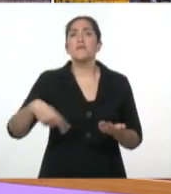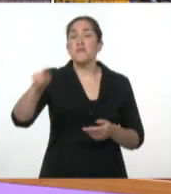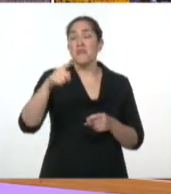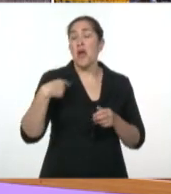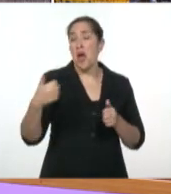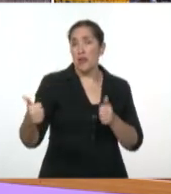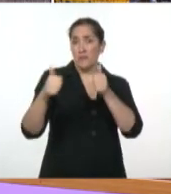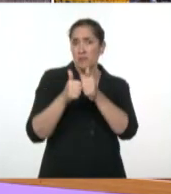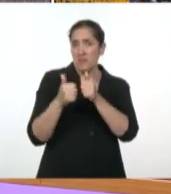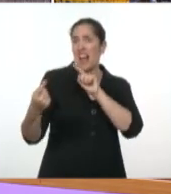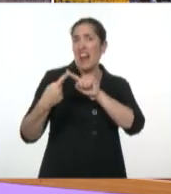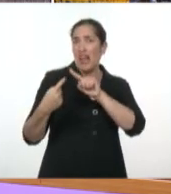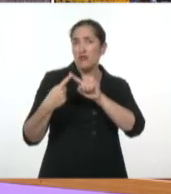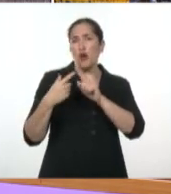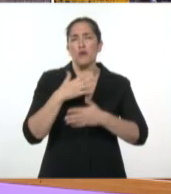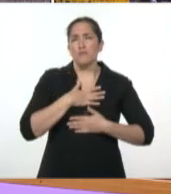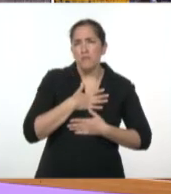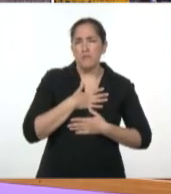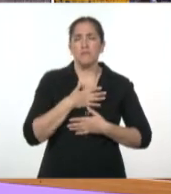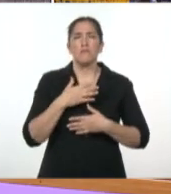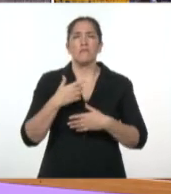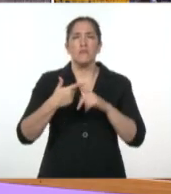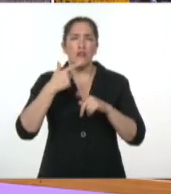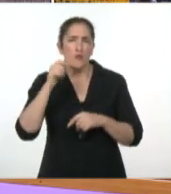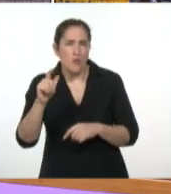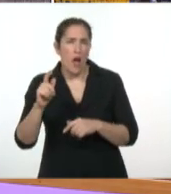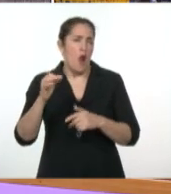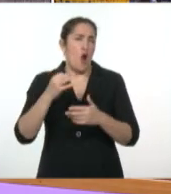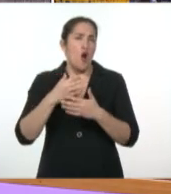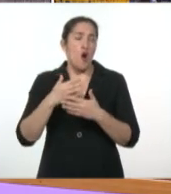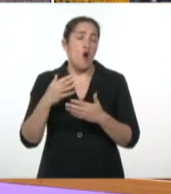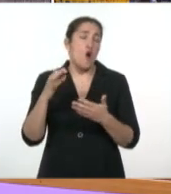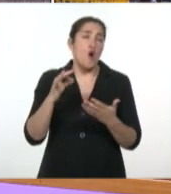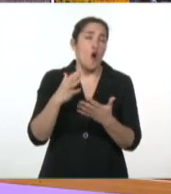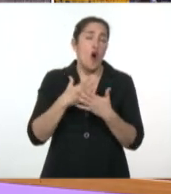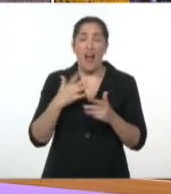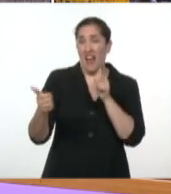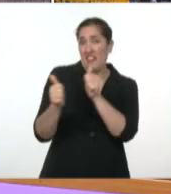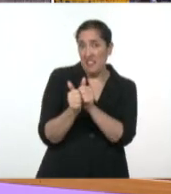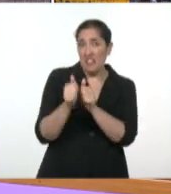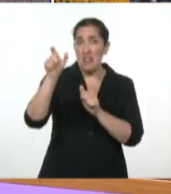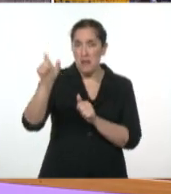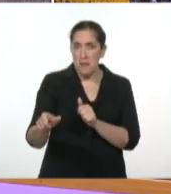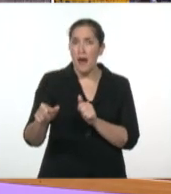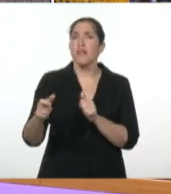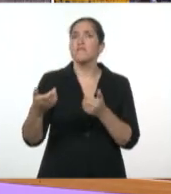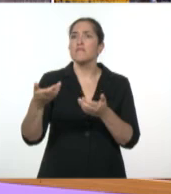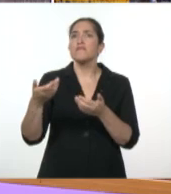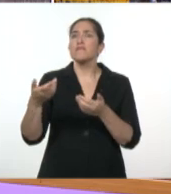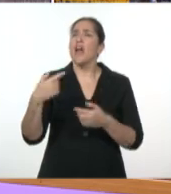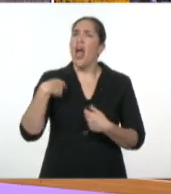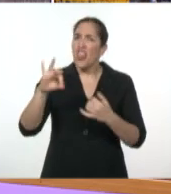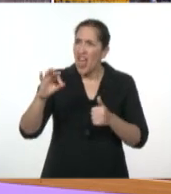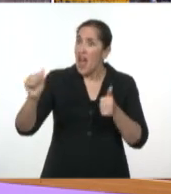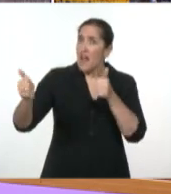sexoafectiva, en cualquier acercamiento, en cualquier encuentro, sea sexual o no, tiene que haber un consentimiento,